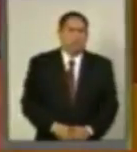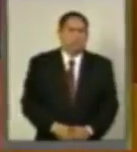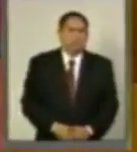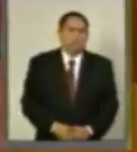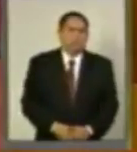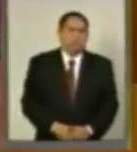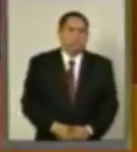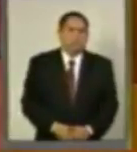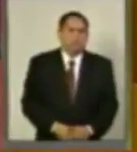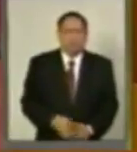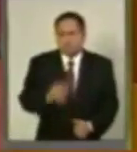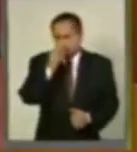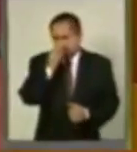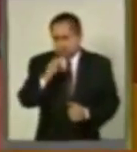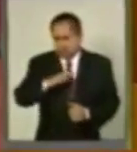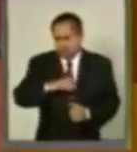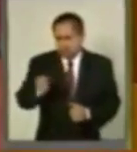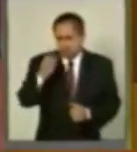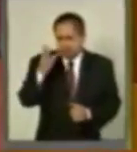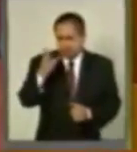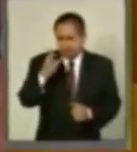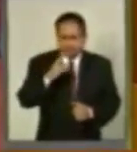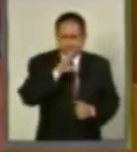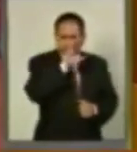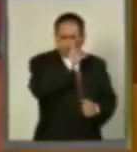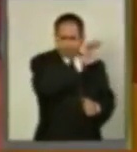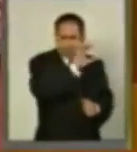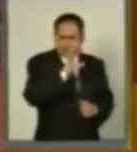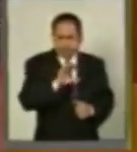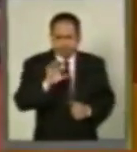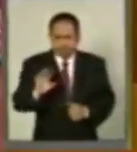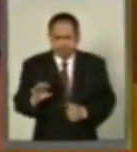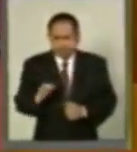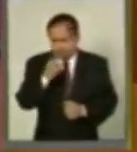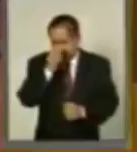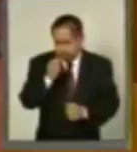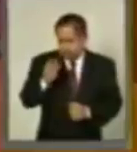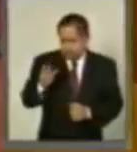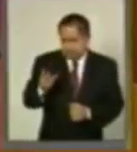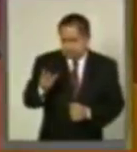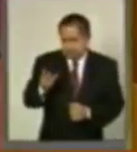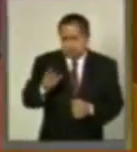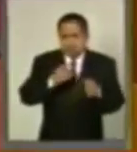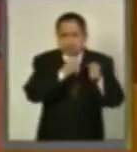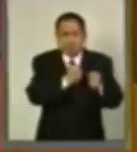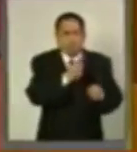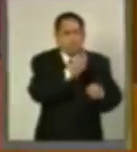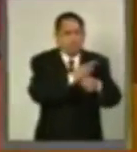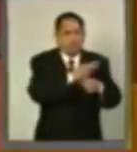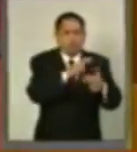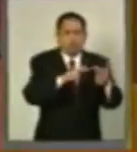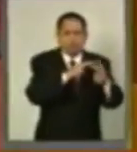solo existen en 3 regiones algún tipo de seguridad regional.